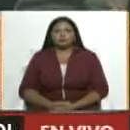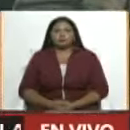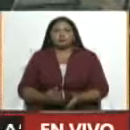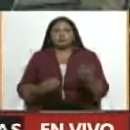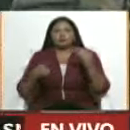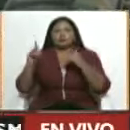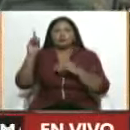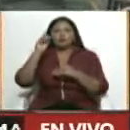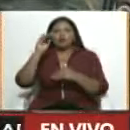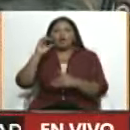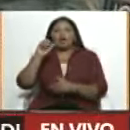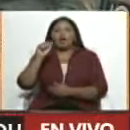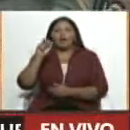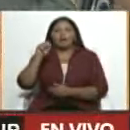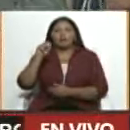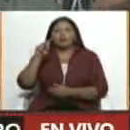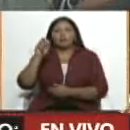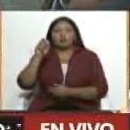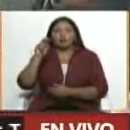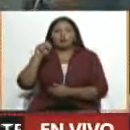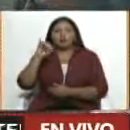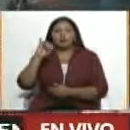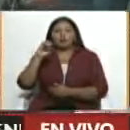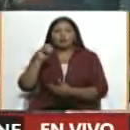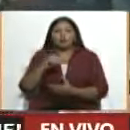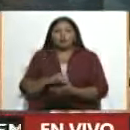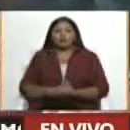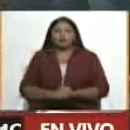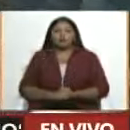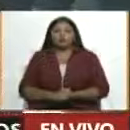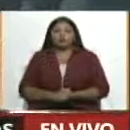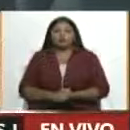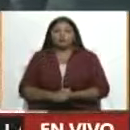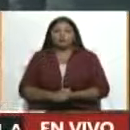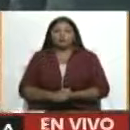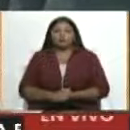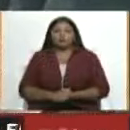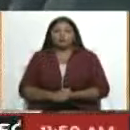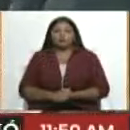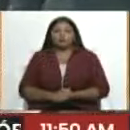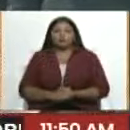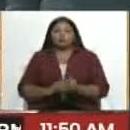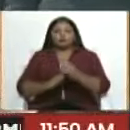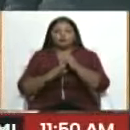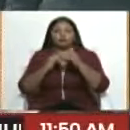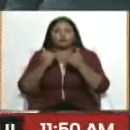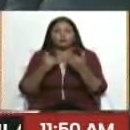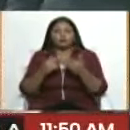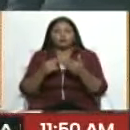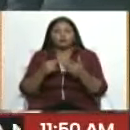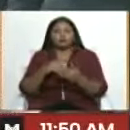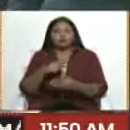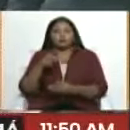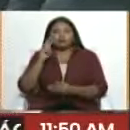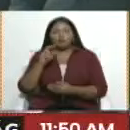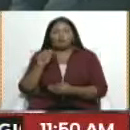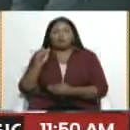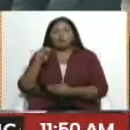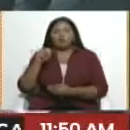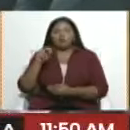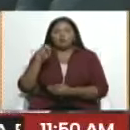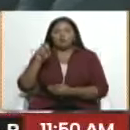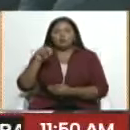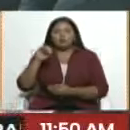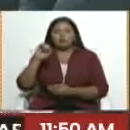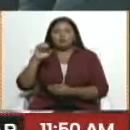Antonio Meneses, el doctor Zabalce, rector, la rectora Antonieta de